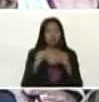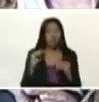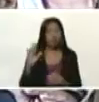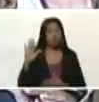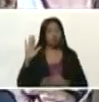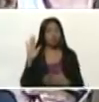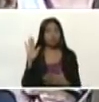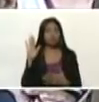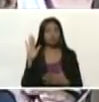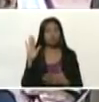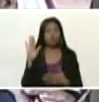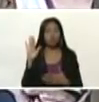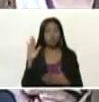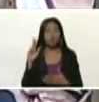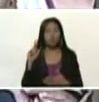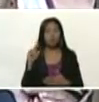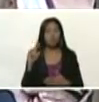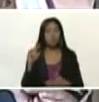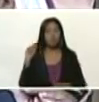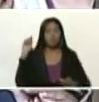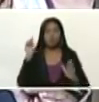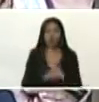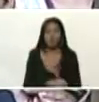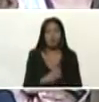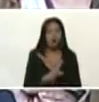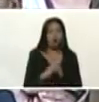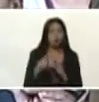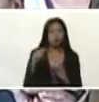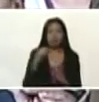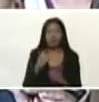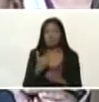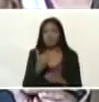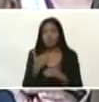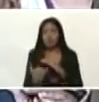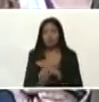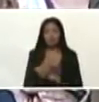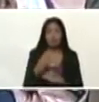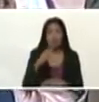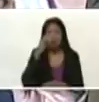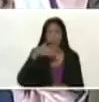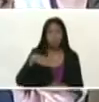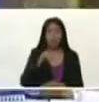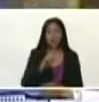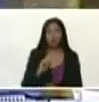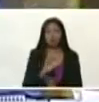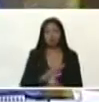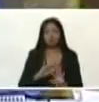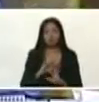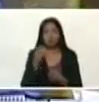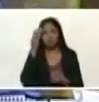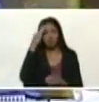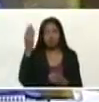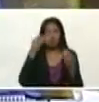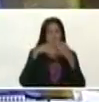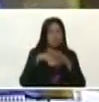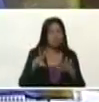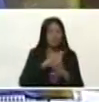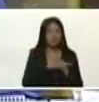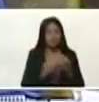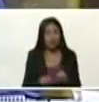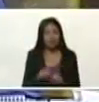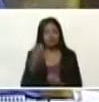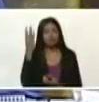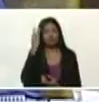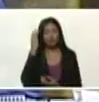compromiso. Prohibido fallarle al pueblo y prohibido fallarle a usted, presidente. Bueno, que Dios te bendiga y te dé mucha fuerza y